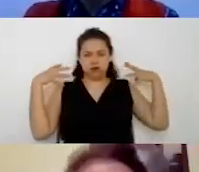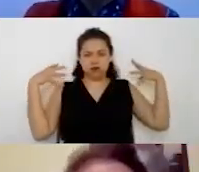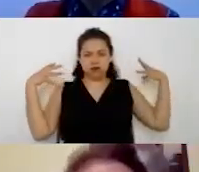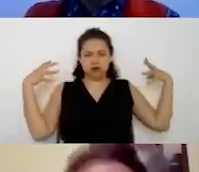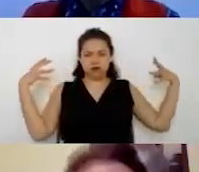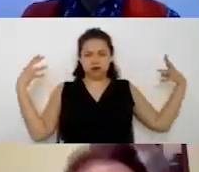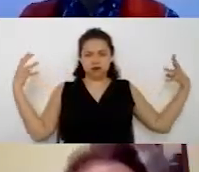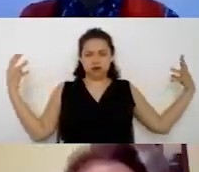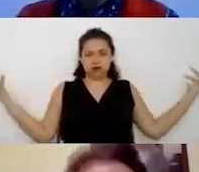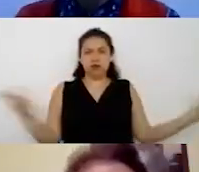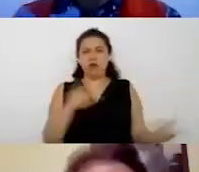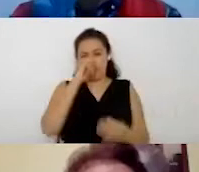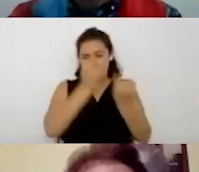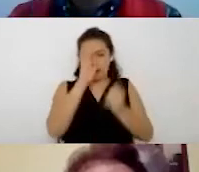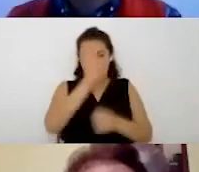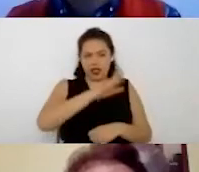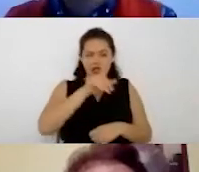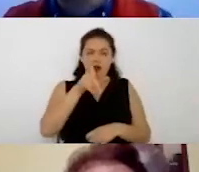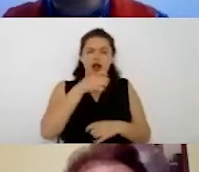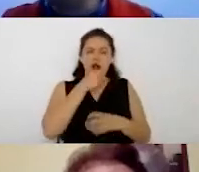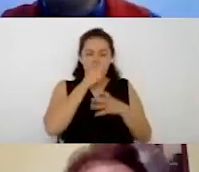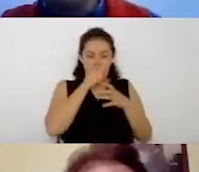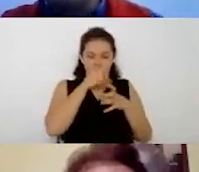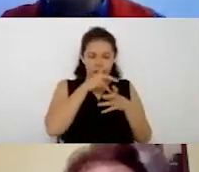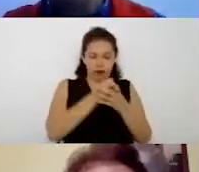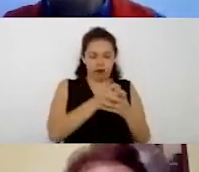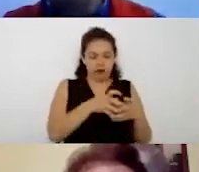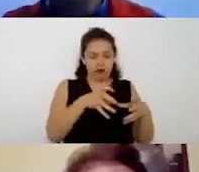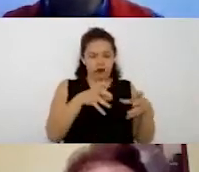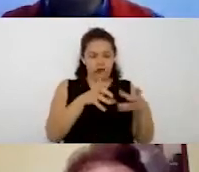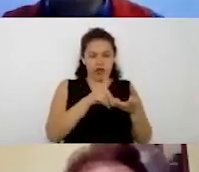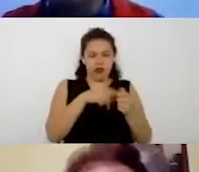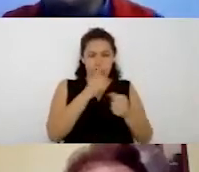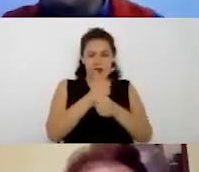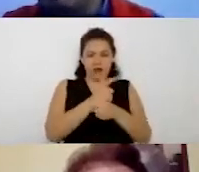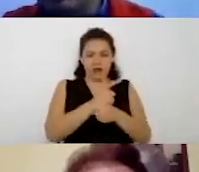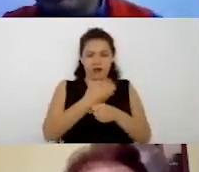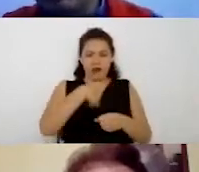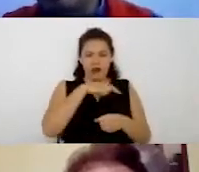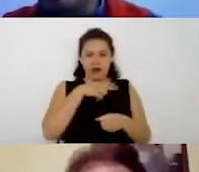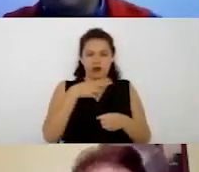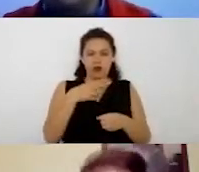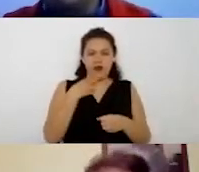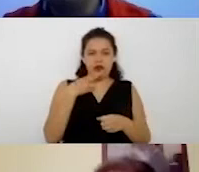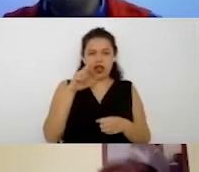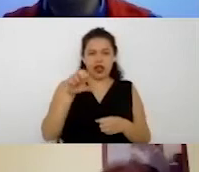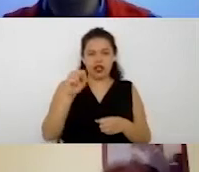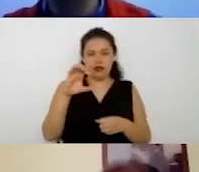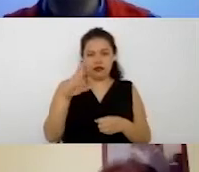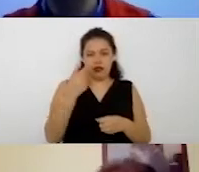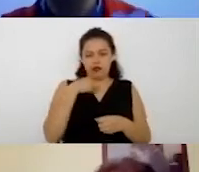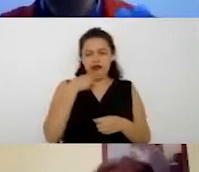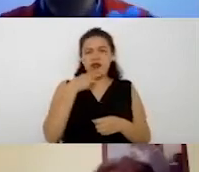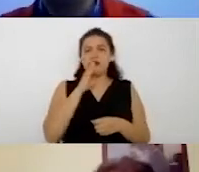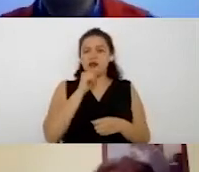¿De acuerdo? Entonces, si detectamos que tiene una hemorragia interna, no podemos aplicar RCP. ¿Ok? Simplemente